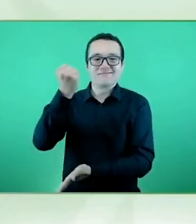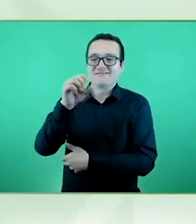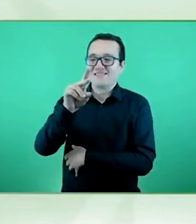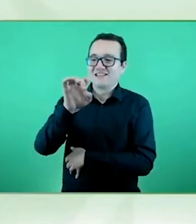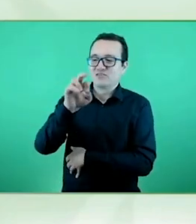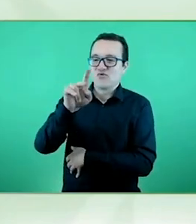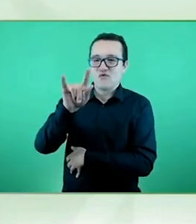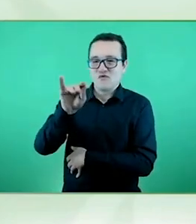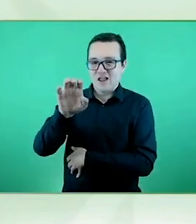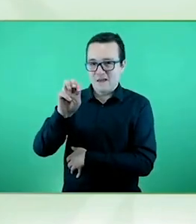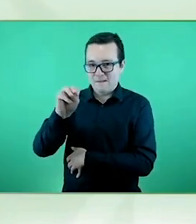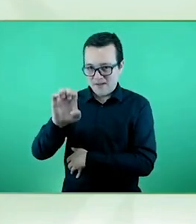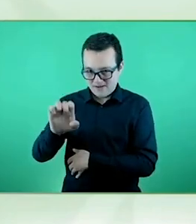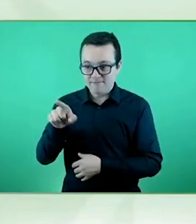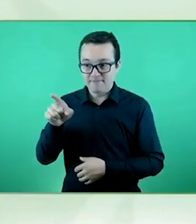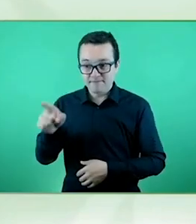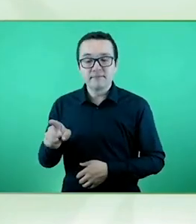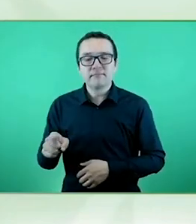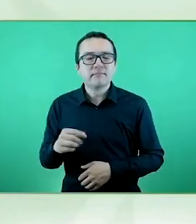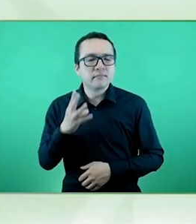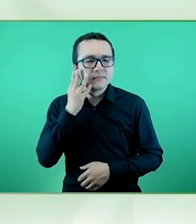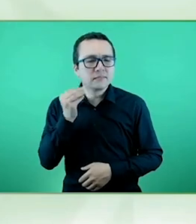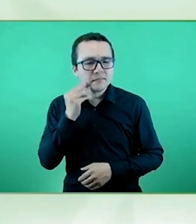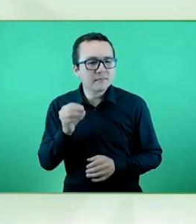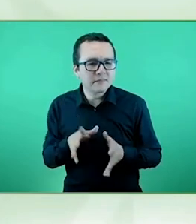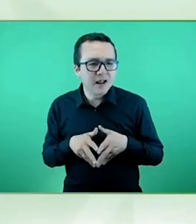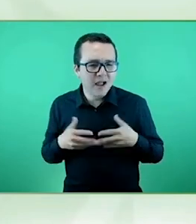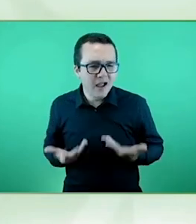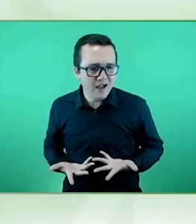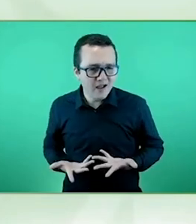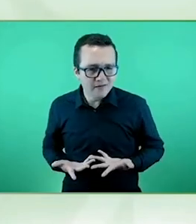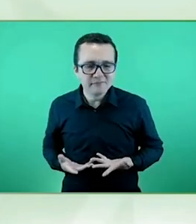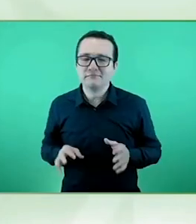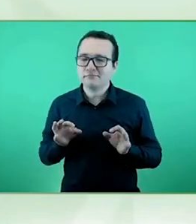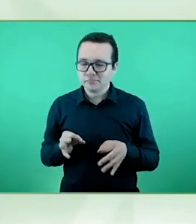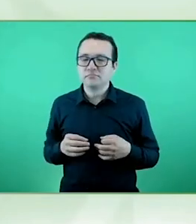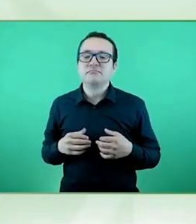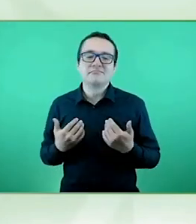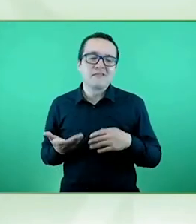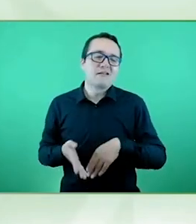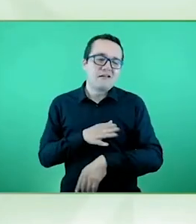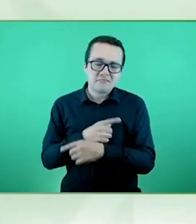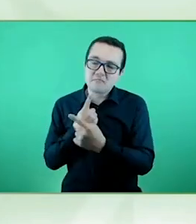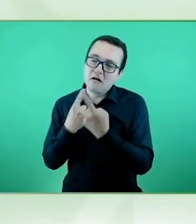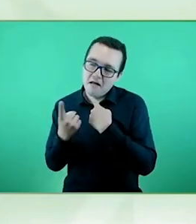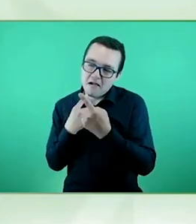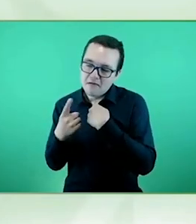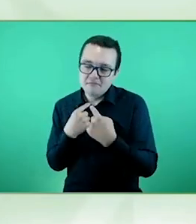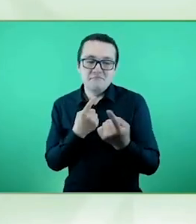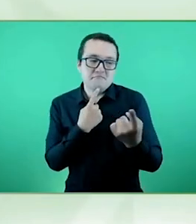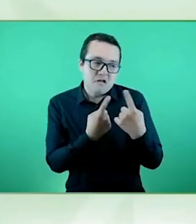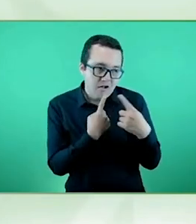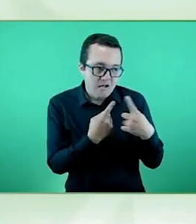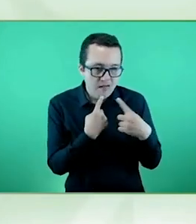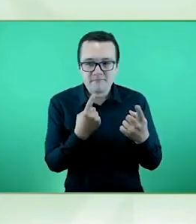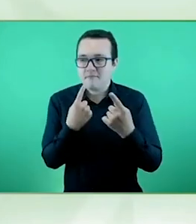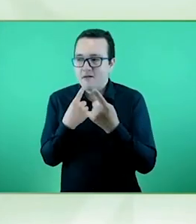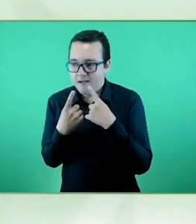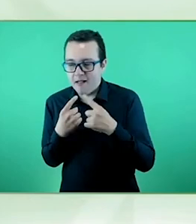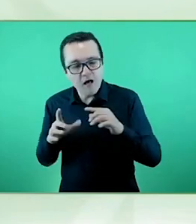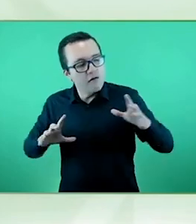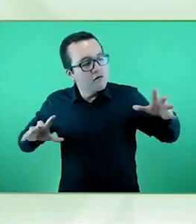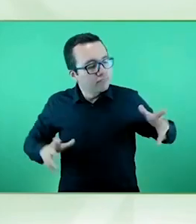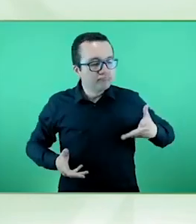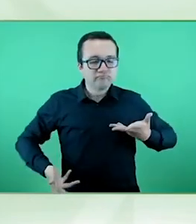experiencia nace a partir de diferentes conversaciones, diferentes reflexiones colectivas de apoderadas de esta